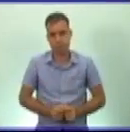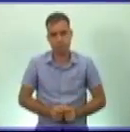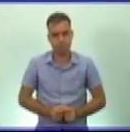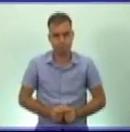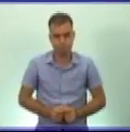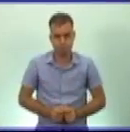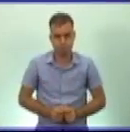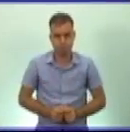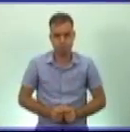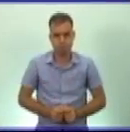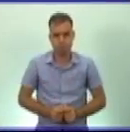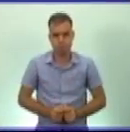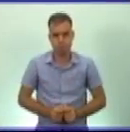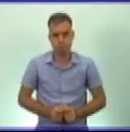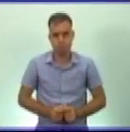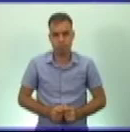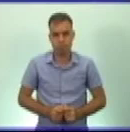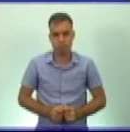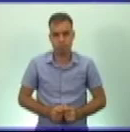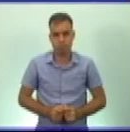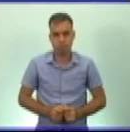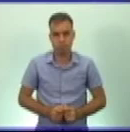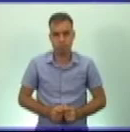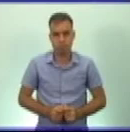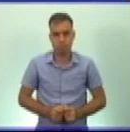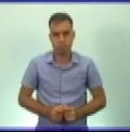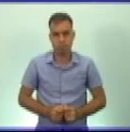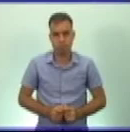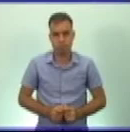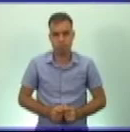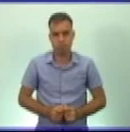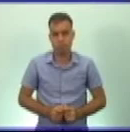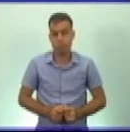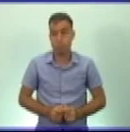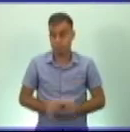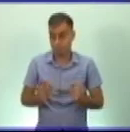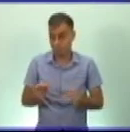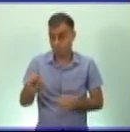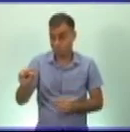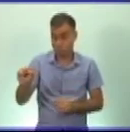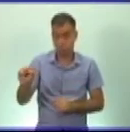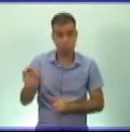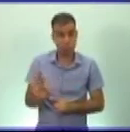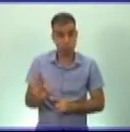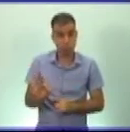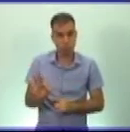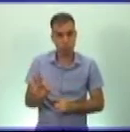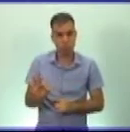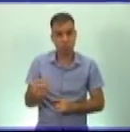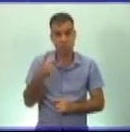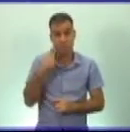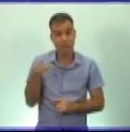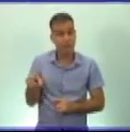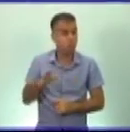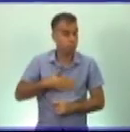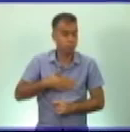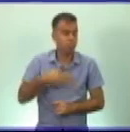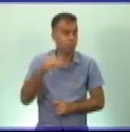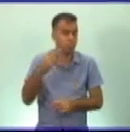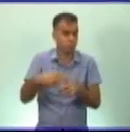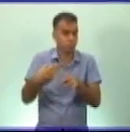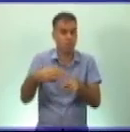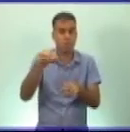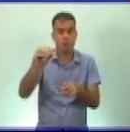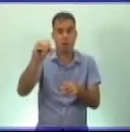especie que se reduce permite que la que está al ladito de él, es decir, el octazufre, se oxide, ¿verdad? Por tanto,